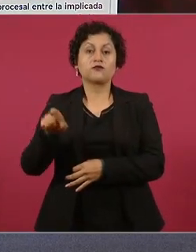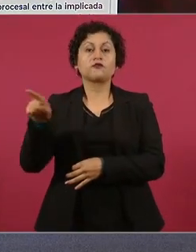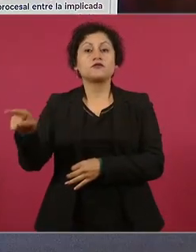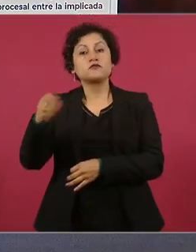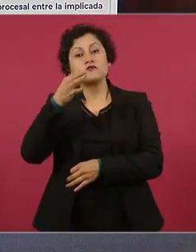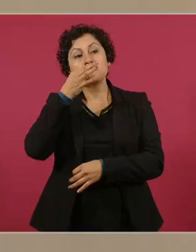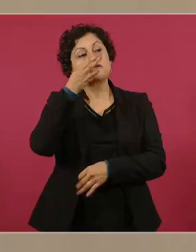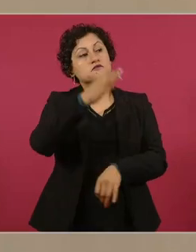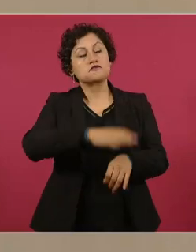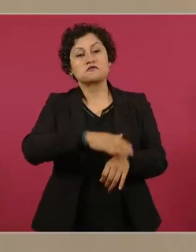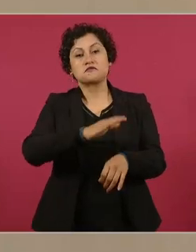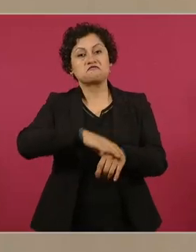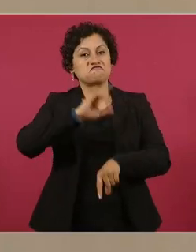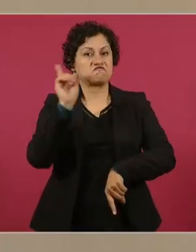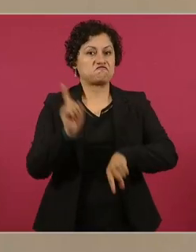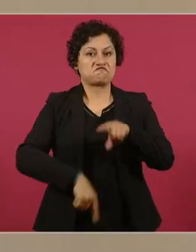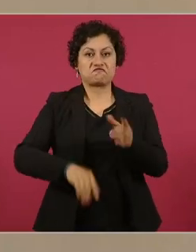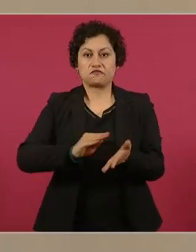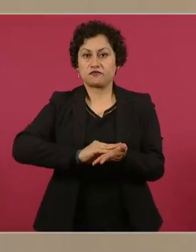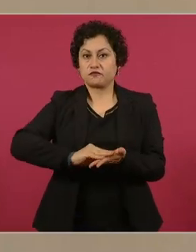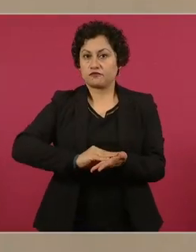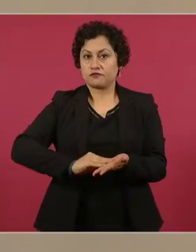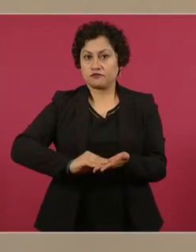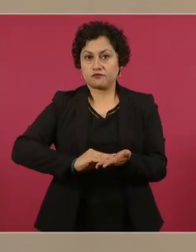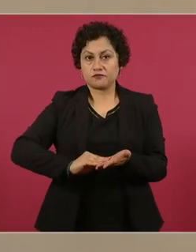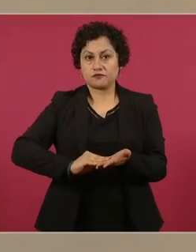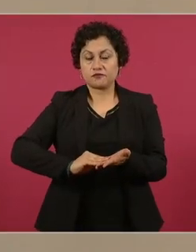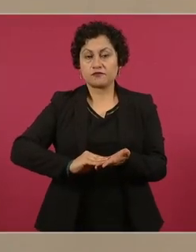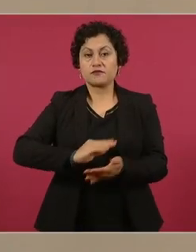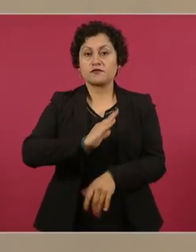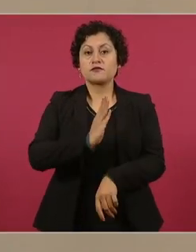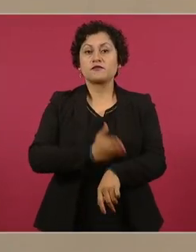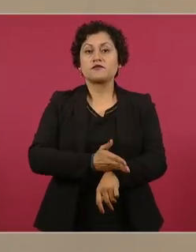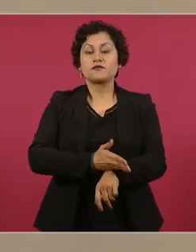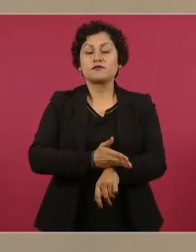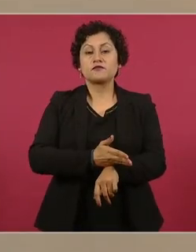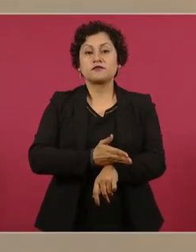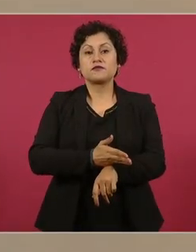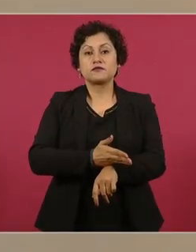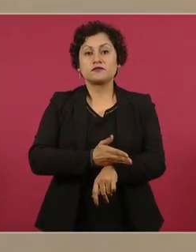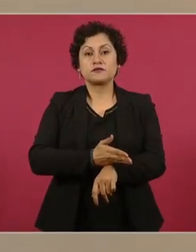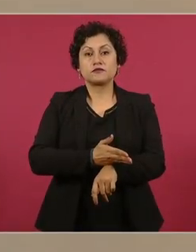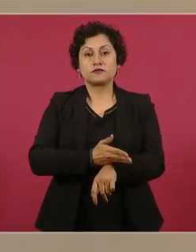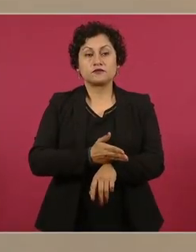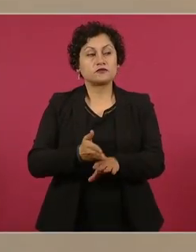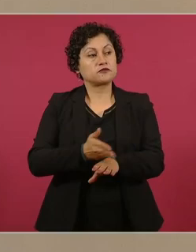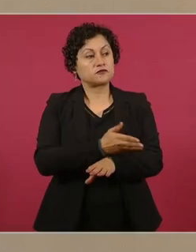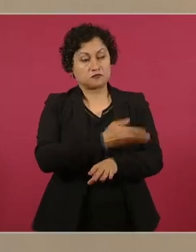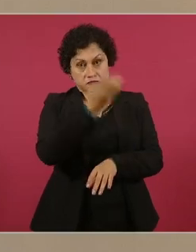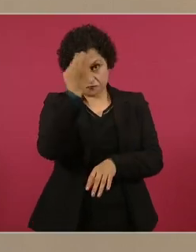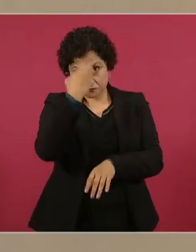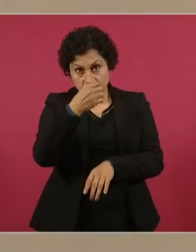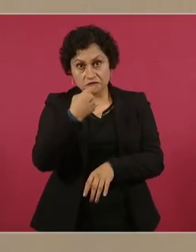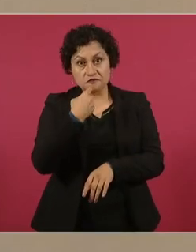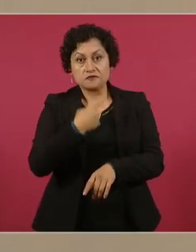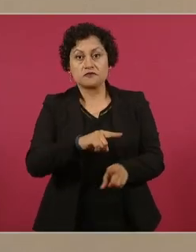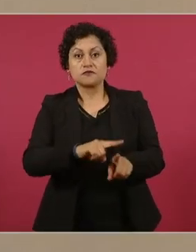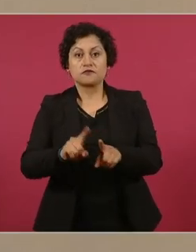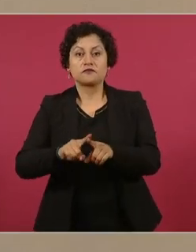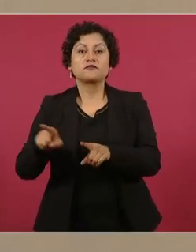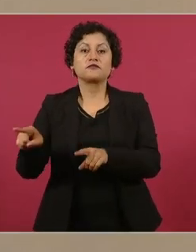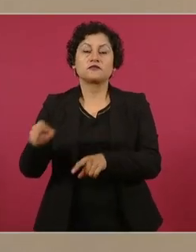condenatoria de 10 años de prisión por delincuencia organizada y ordenó la reposición del